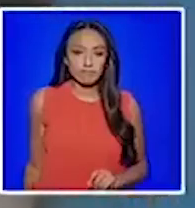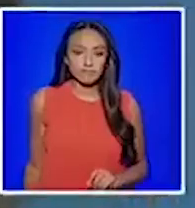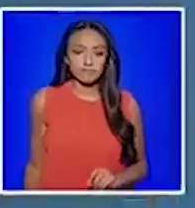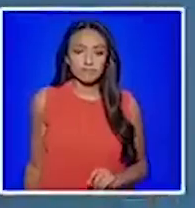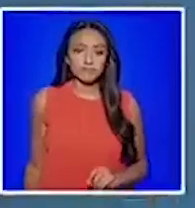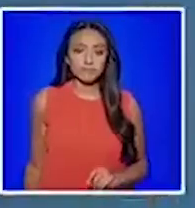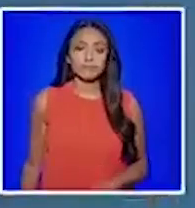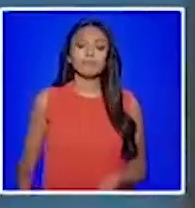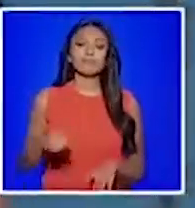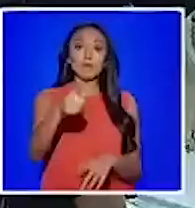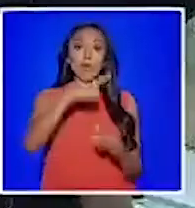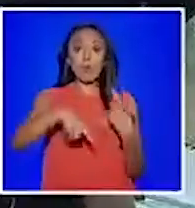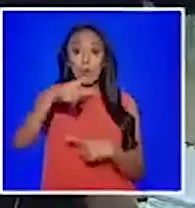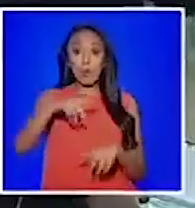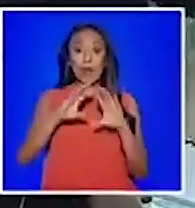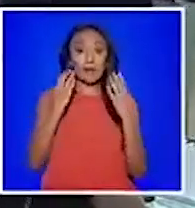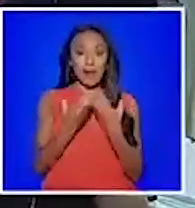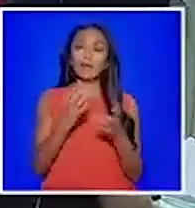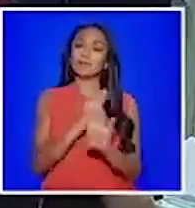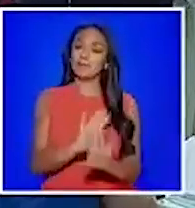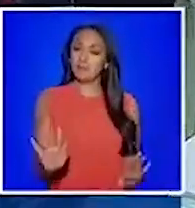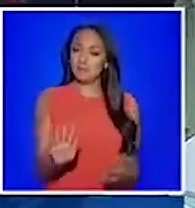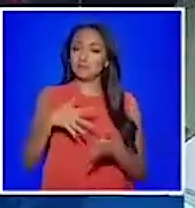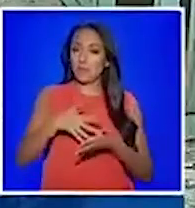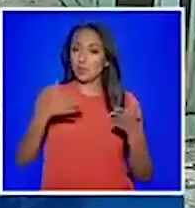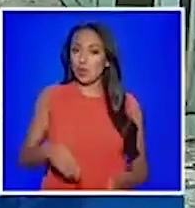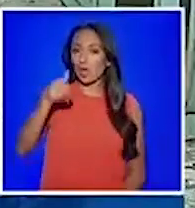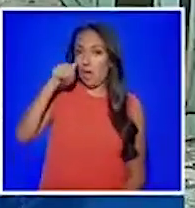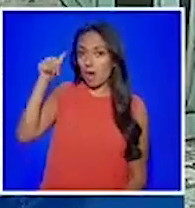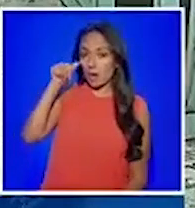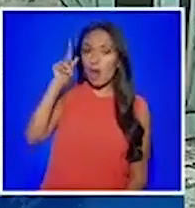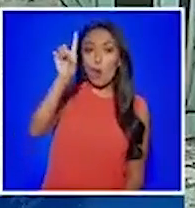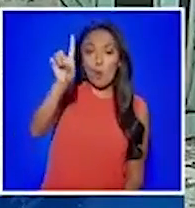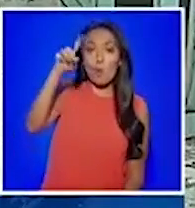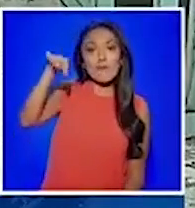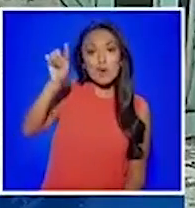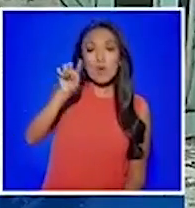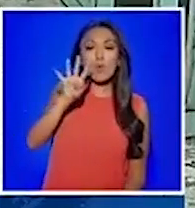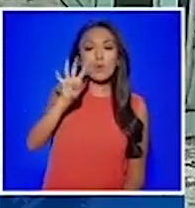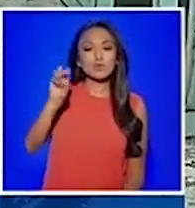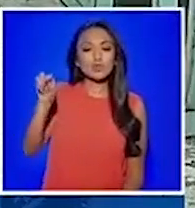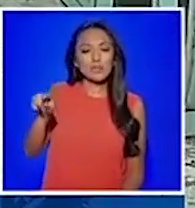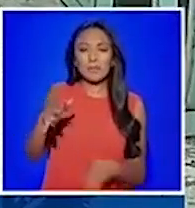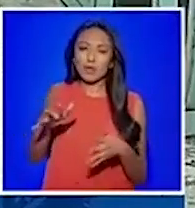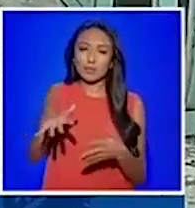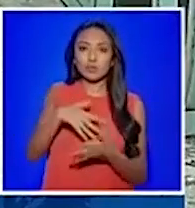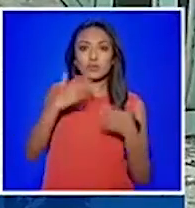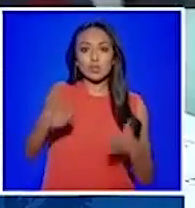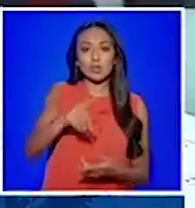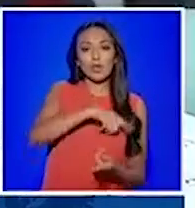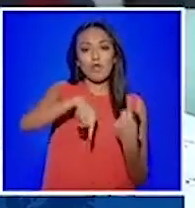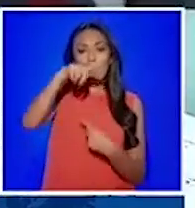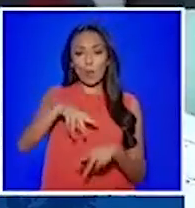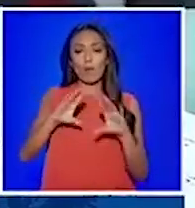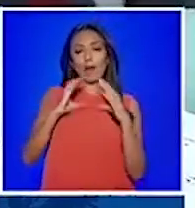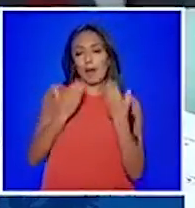El regreso a clases presencial es un hecho. Se inició con 1.400.000 estudiantes de octavo de básica a tercer año de